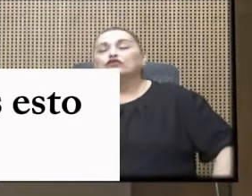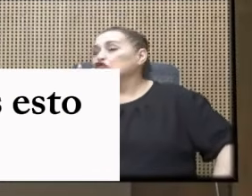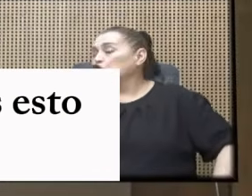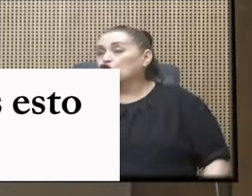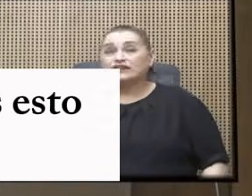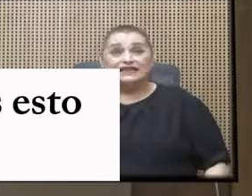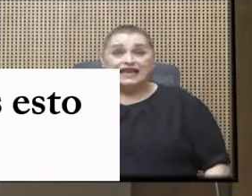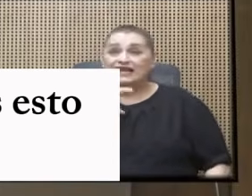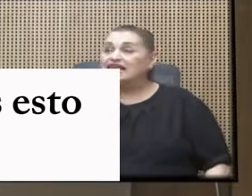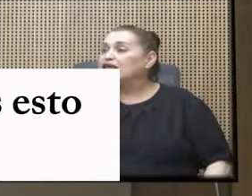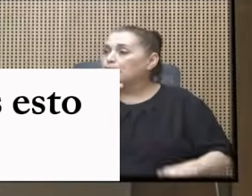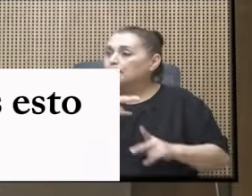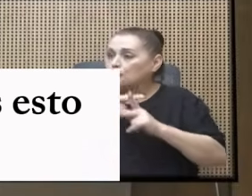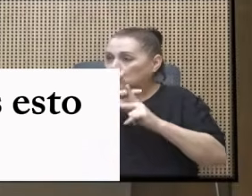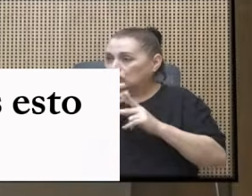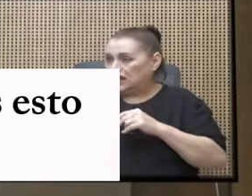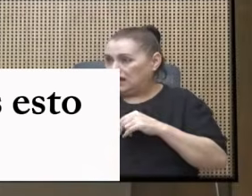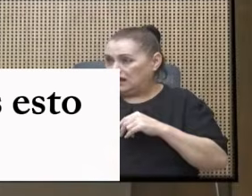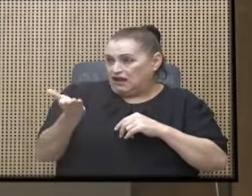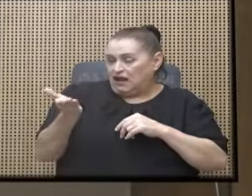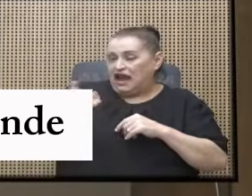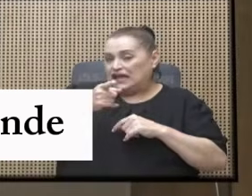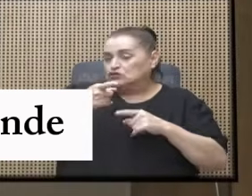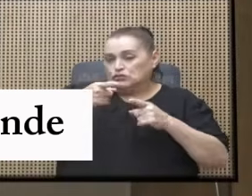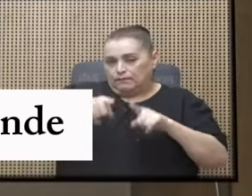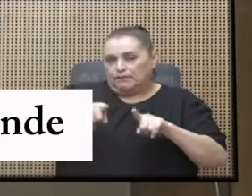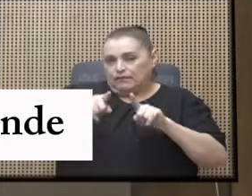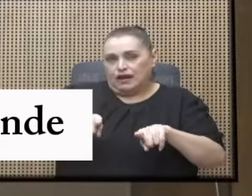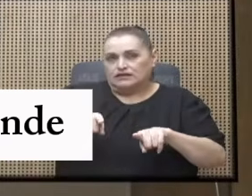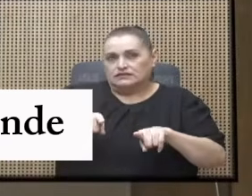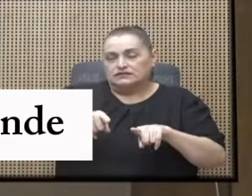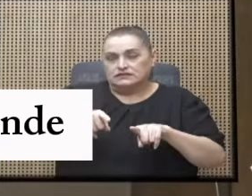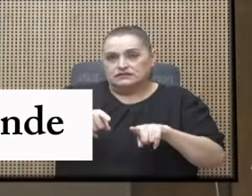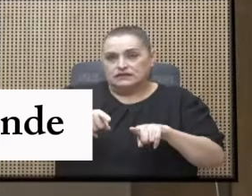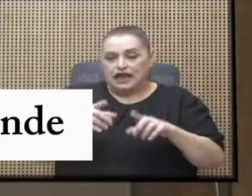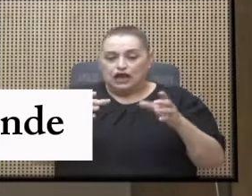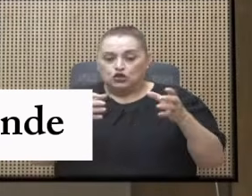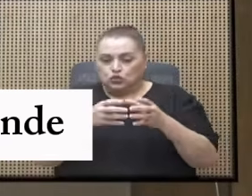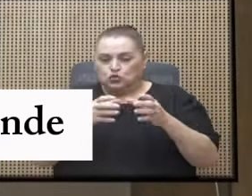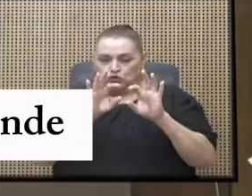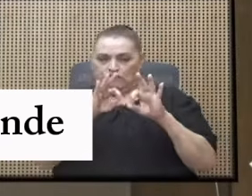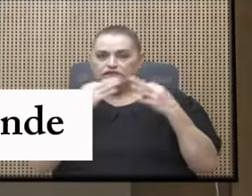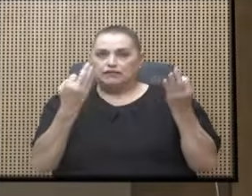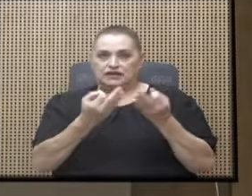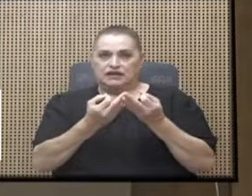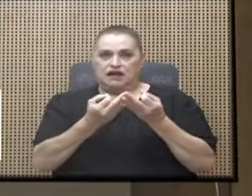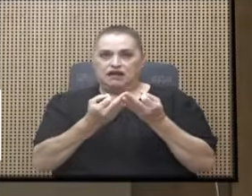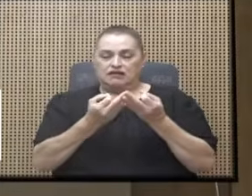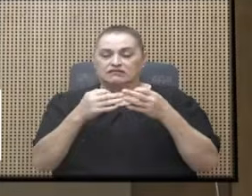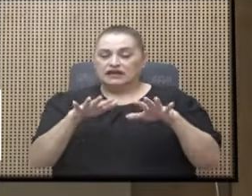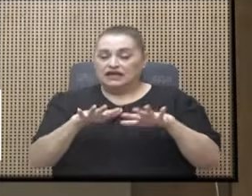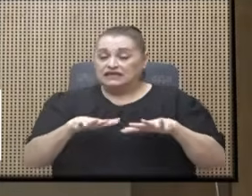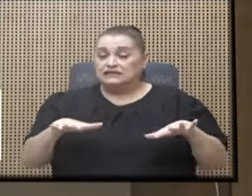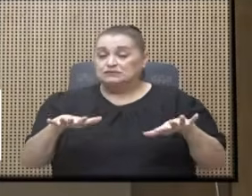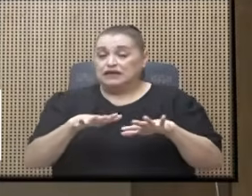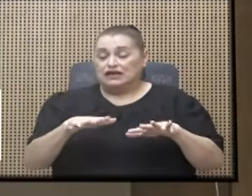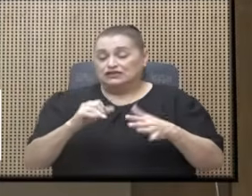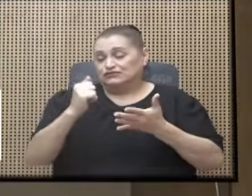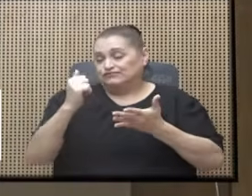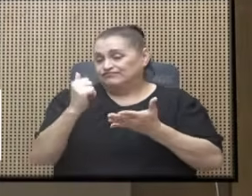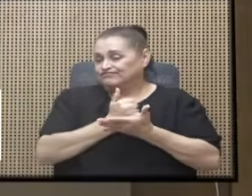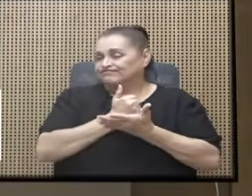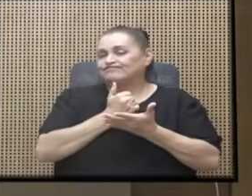tienen quien las proteja, y muchas veces esto ocurre en el núcleo familiar, en espacios donde